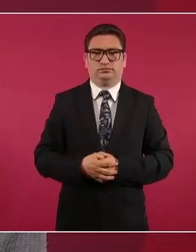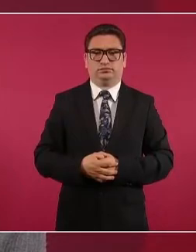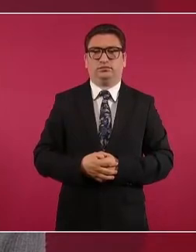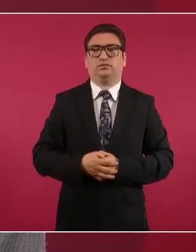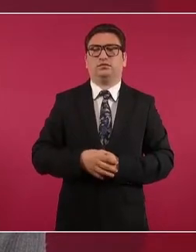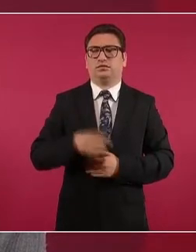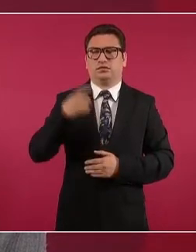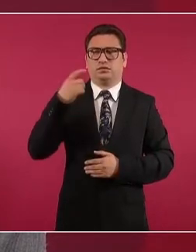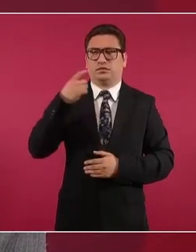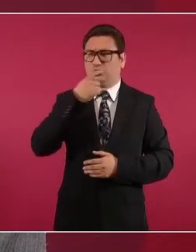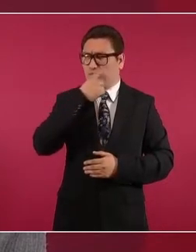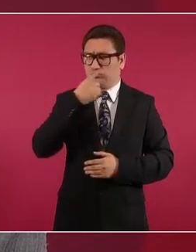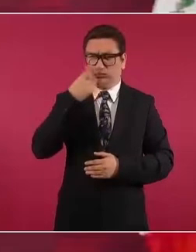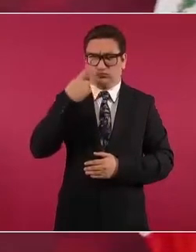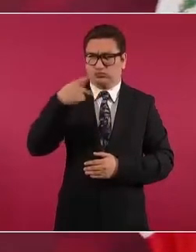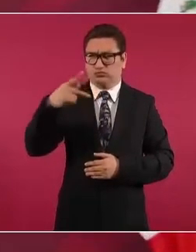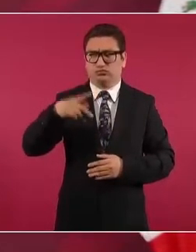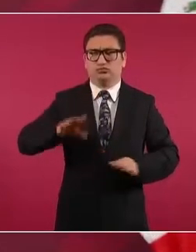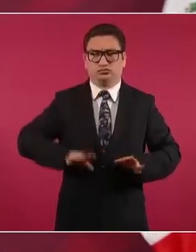diferencias,